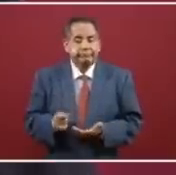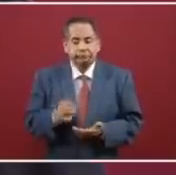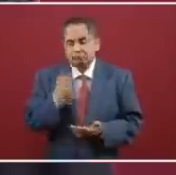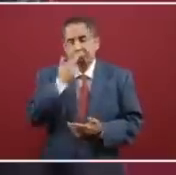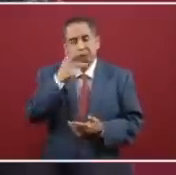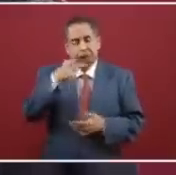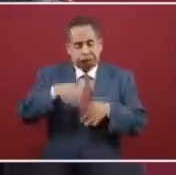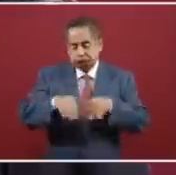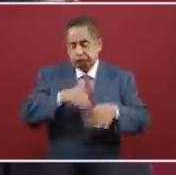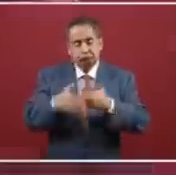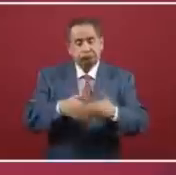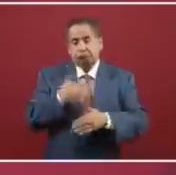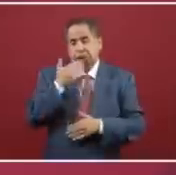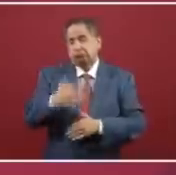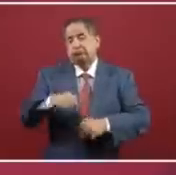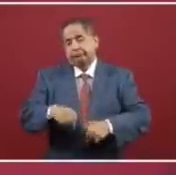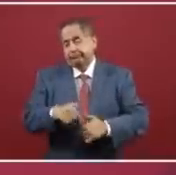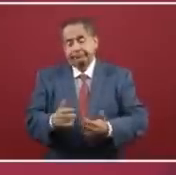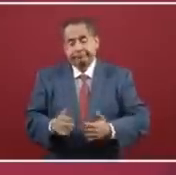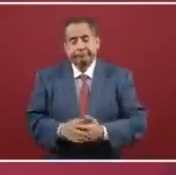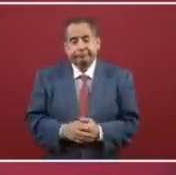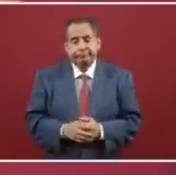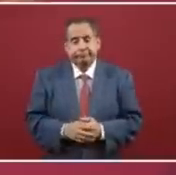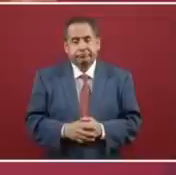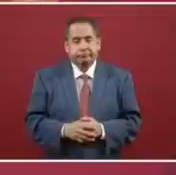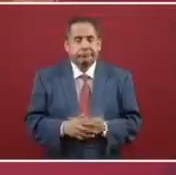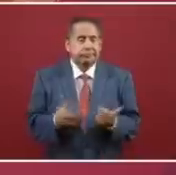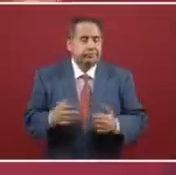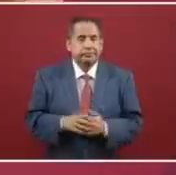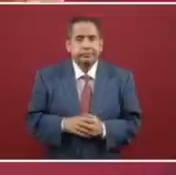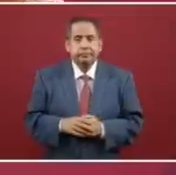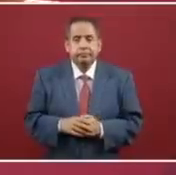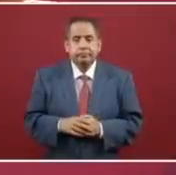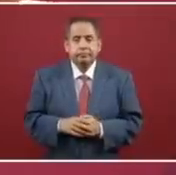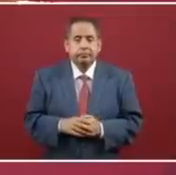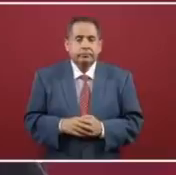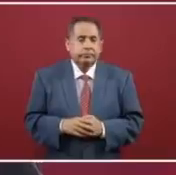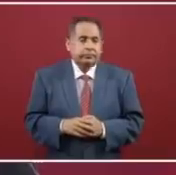marchan bien las cosas no hay